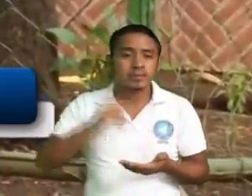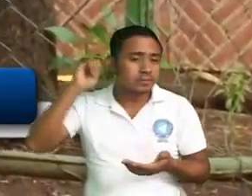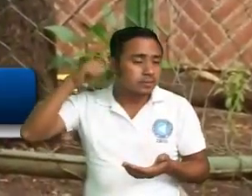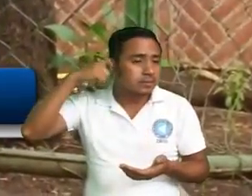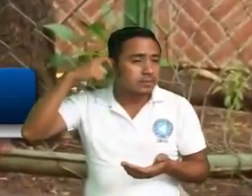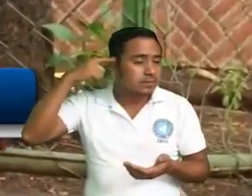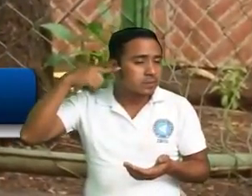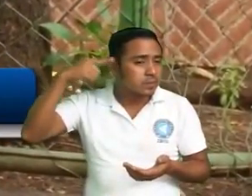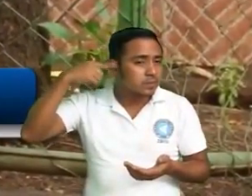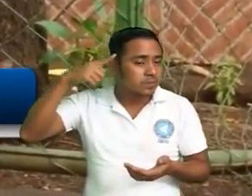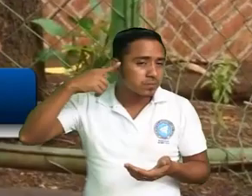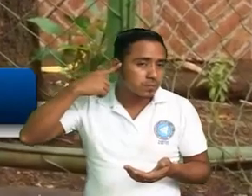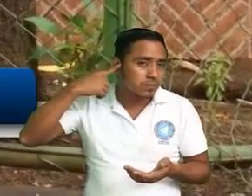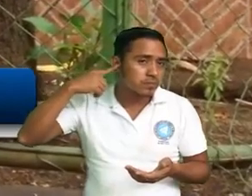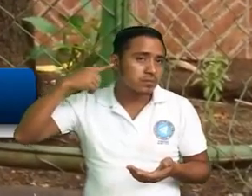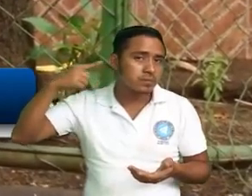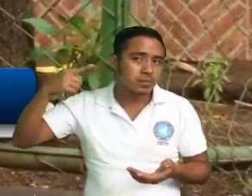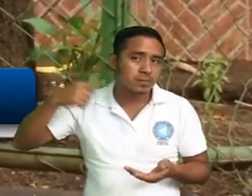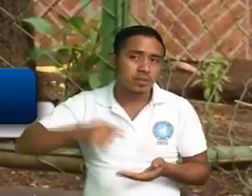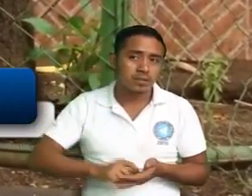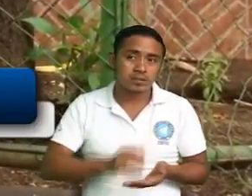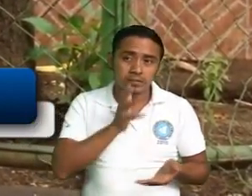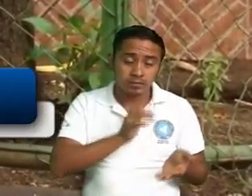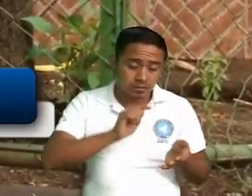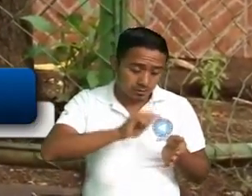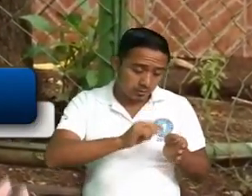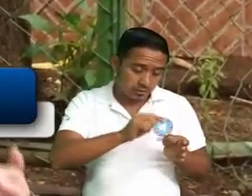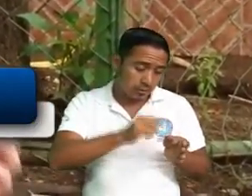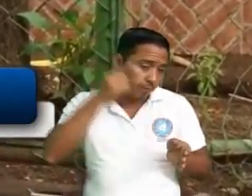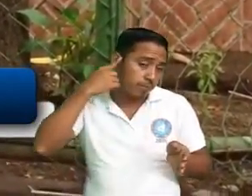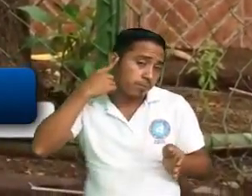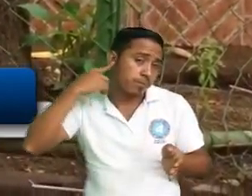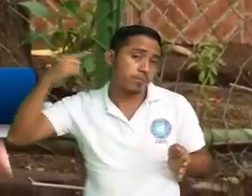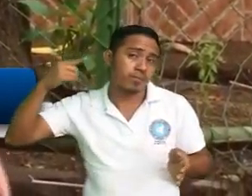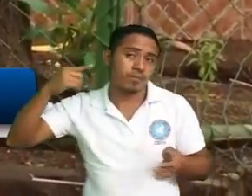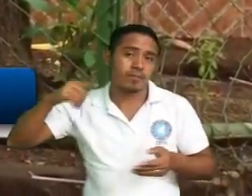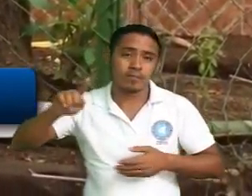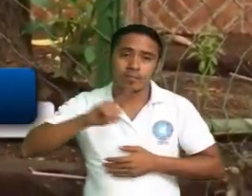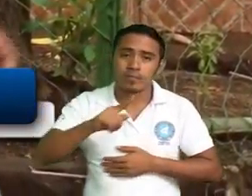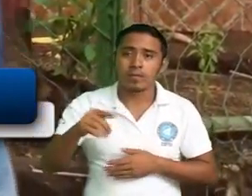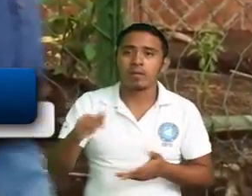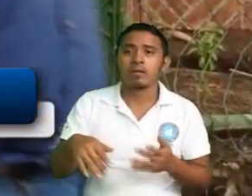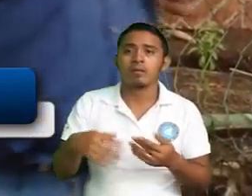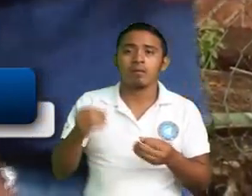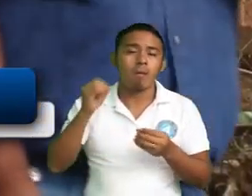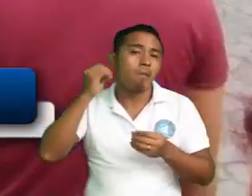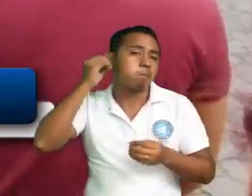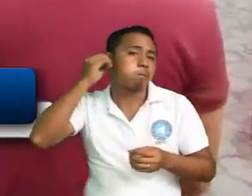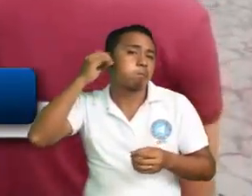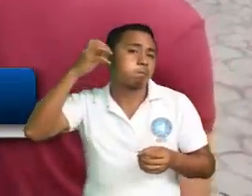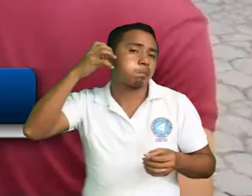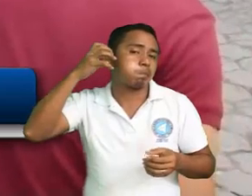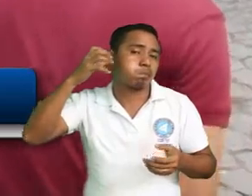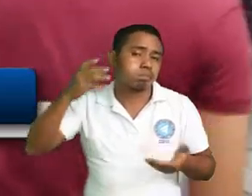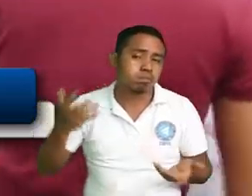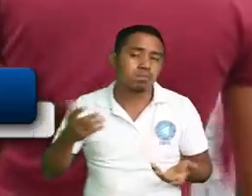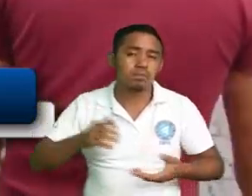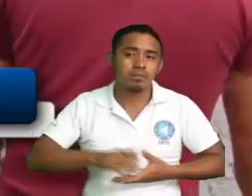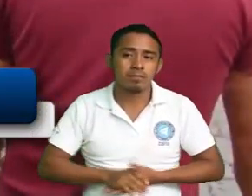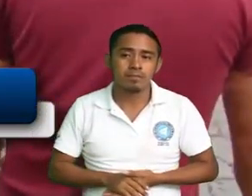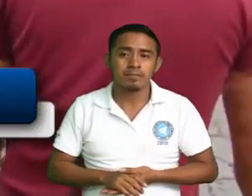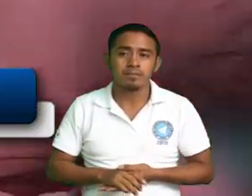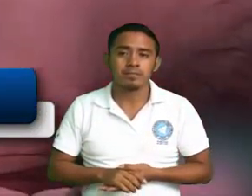limpiarle el oído con hisopo a los recién nacidos. Entonces, lo que hace es inflamarle